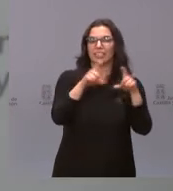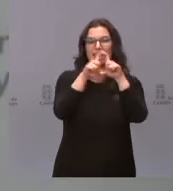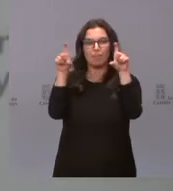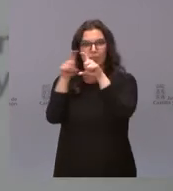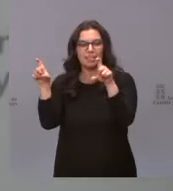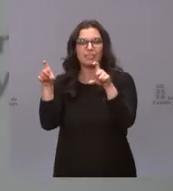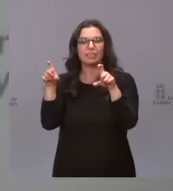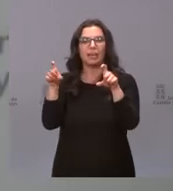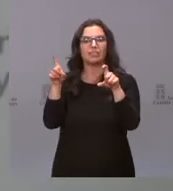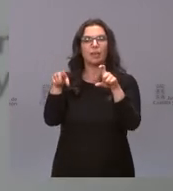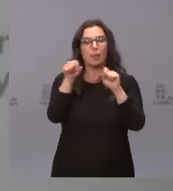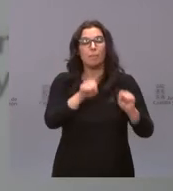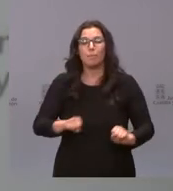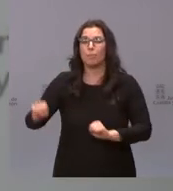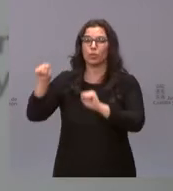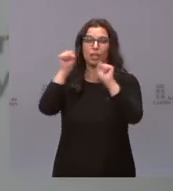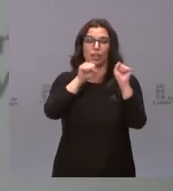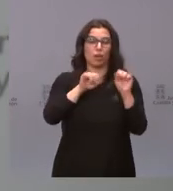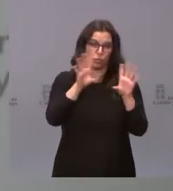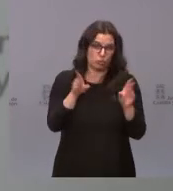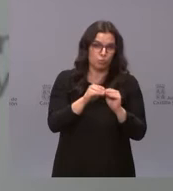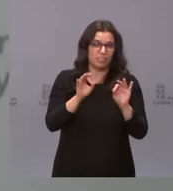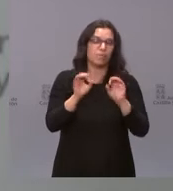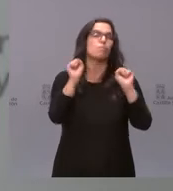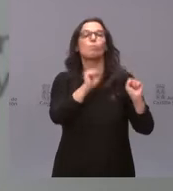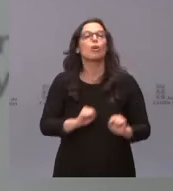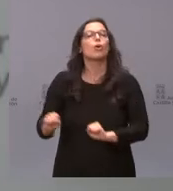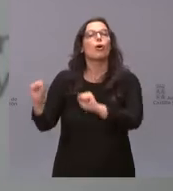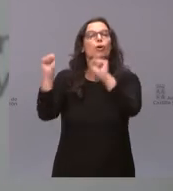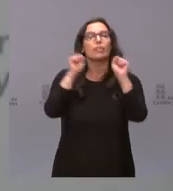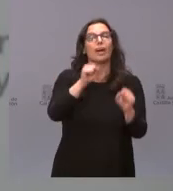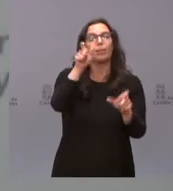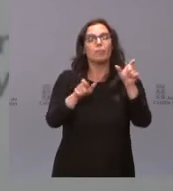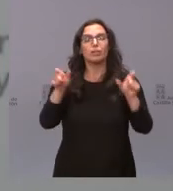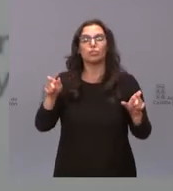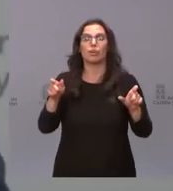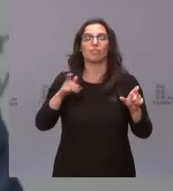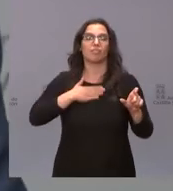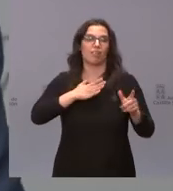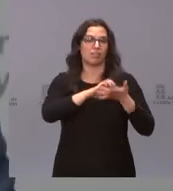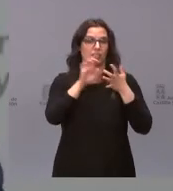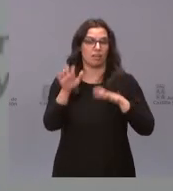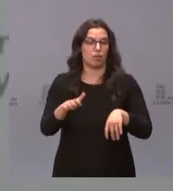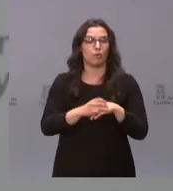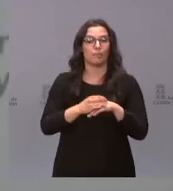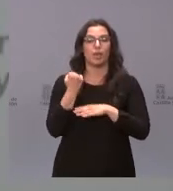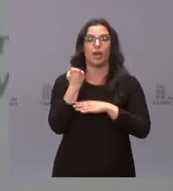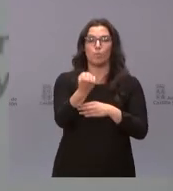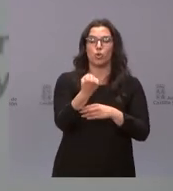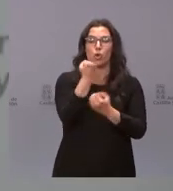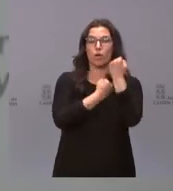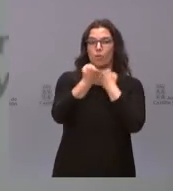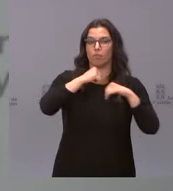a la protección en definitiva como digo de la gente de castilla y león' el apoyo a la actividad económica